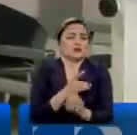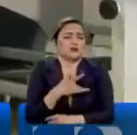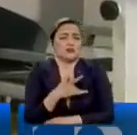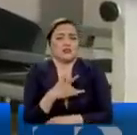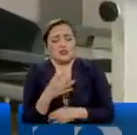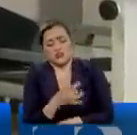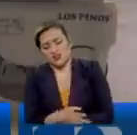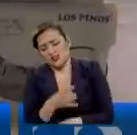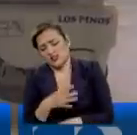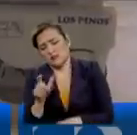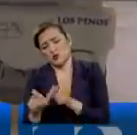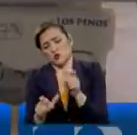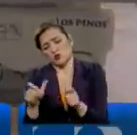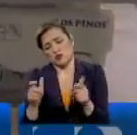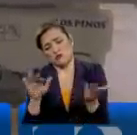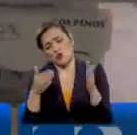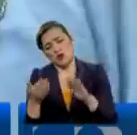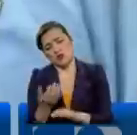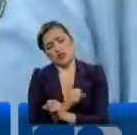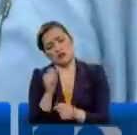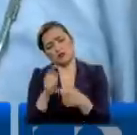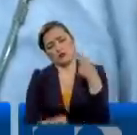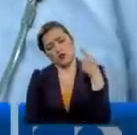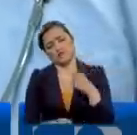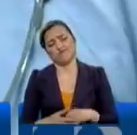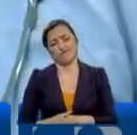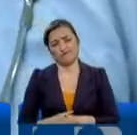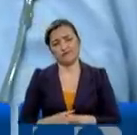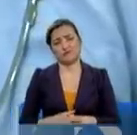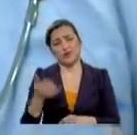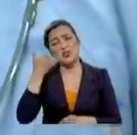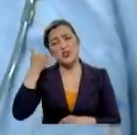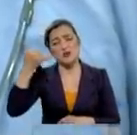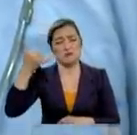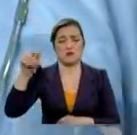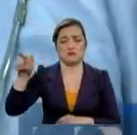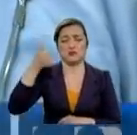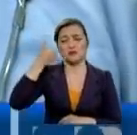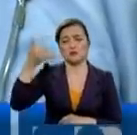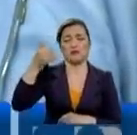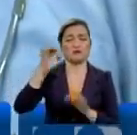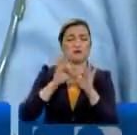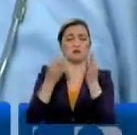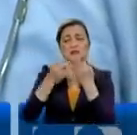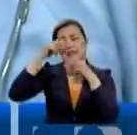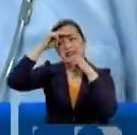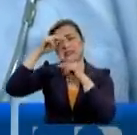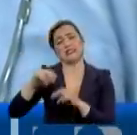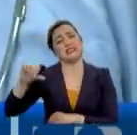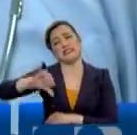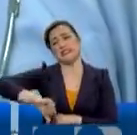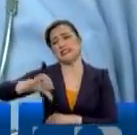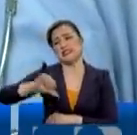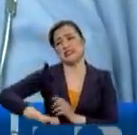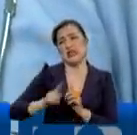sabor amargo de aquellas vidas que no se pudieron salvar. Hemos tenido que llamarles por teléfono, darles malas noticias. desde tan